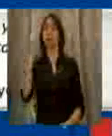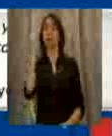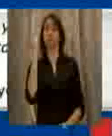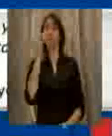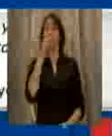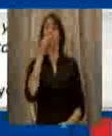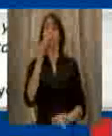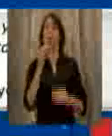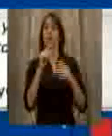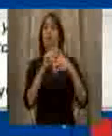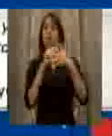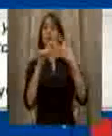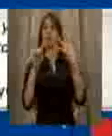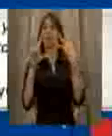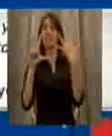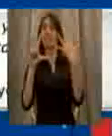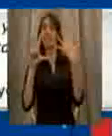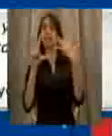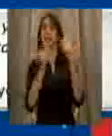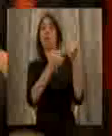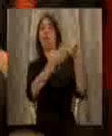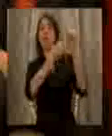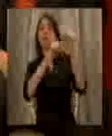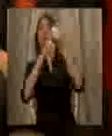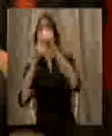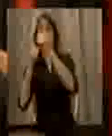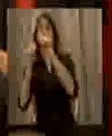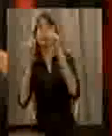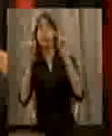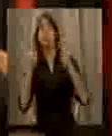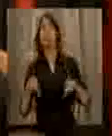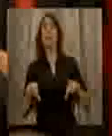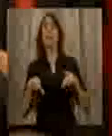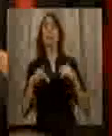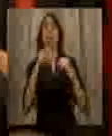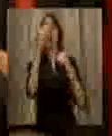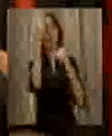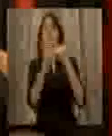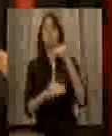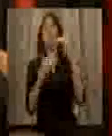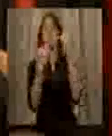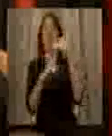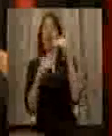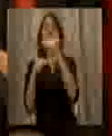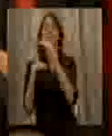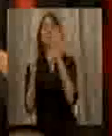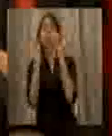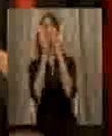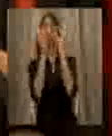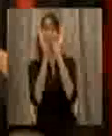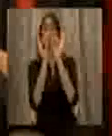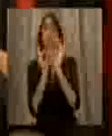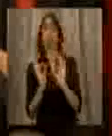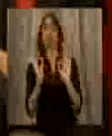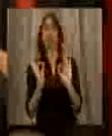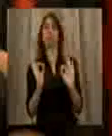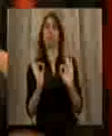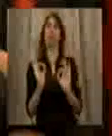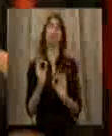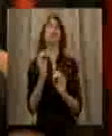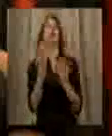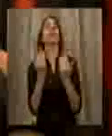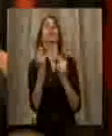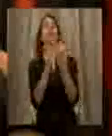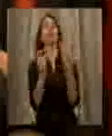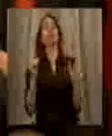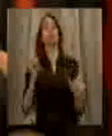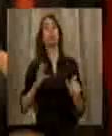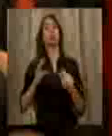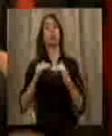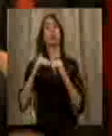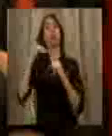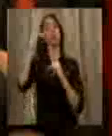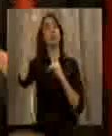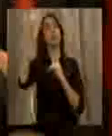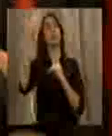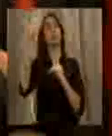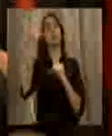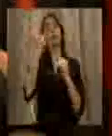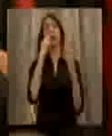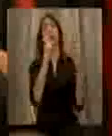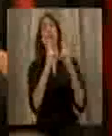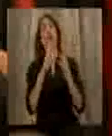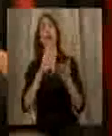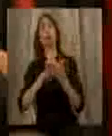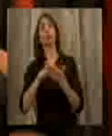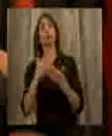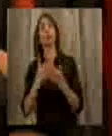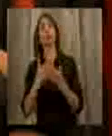grandes desafíos con metas y plazos concretos, y esperamos que los chilenos nos juzguen por los resultados y no solo